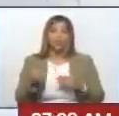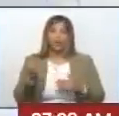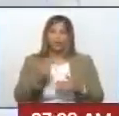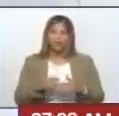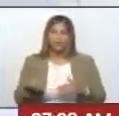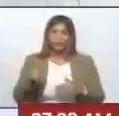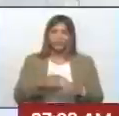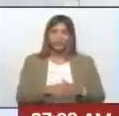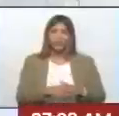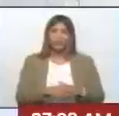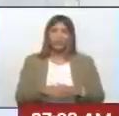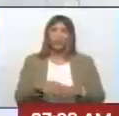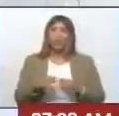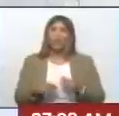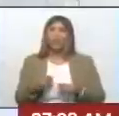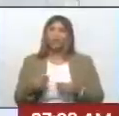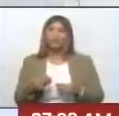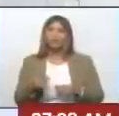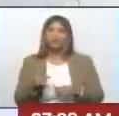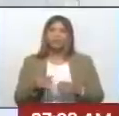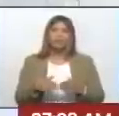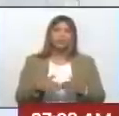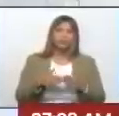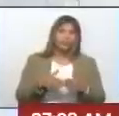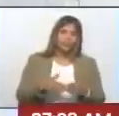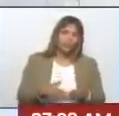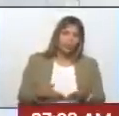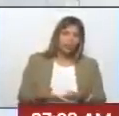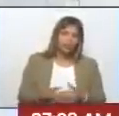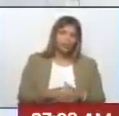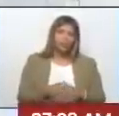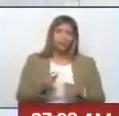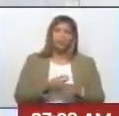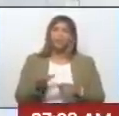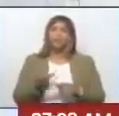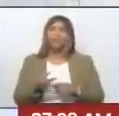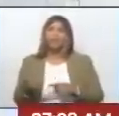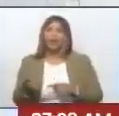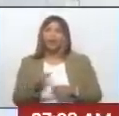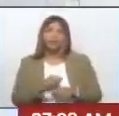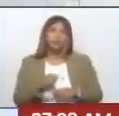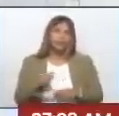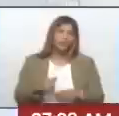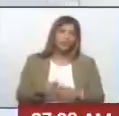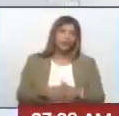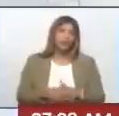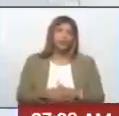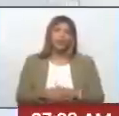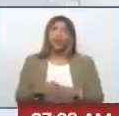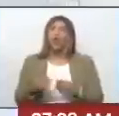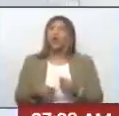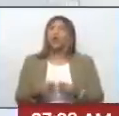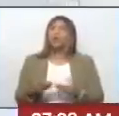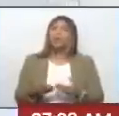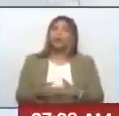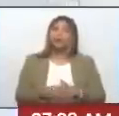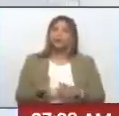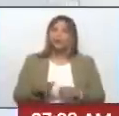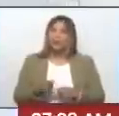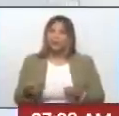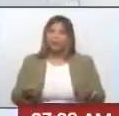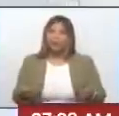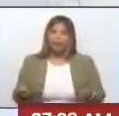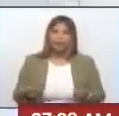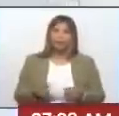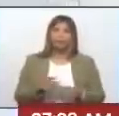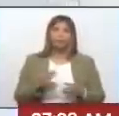pregunta es, ¿cómo haces tú para tener un yate? ¿Cómo haces tú para viajar en forma privada? ¿Cómo haces tú para mantener a varios